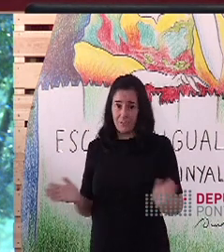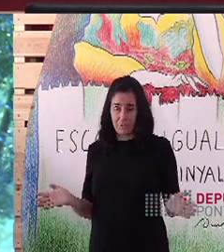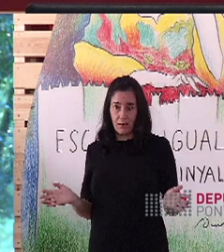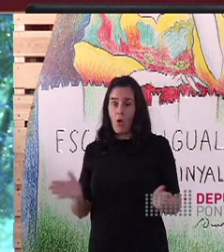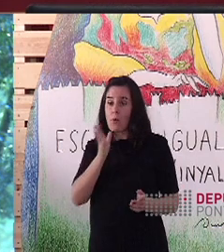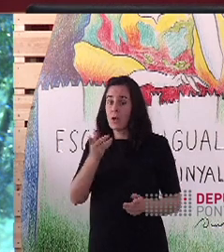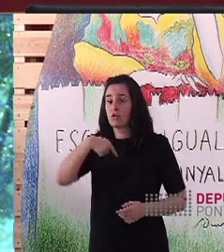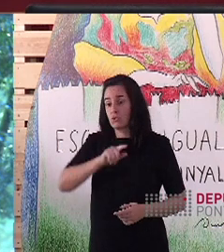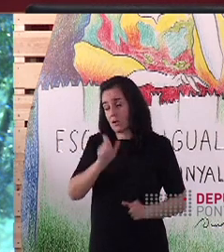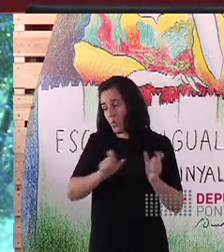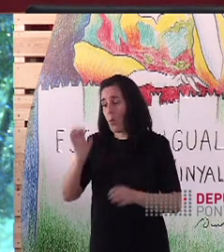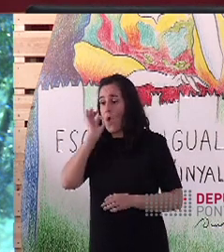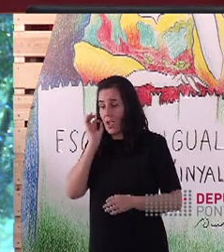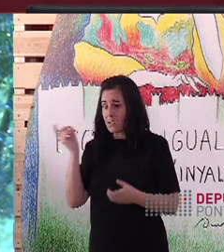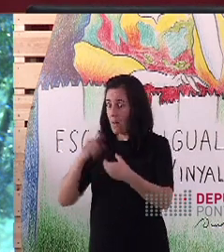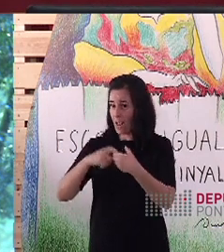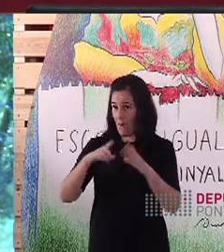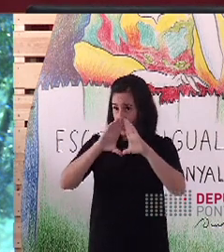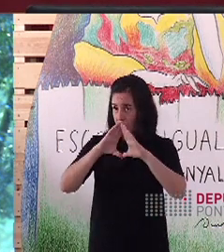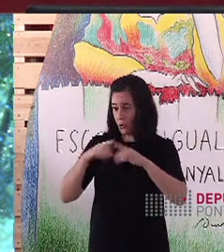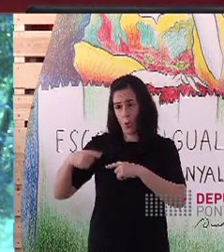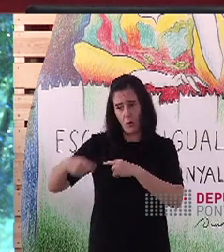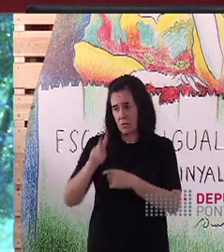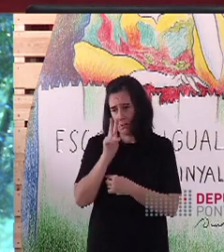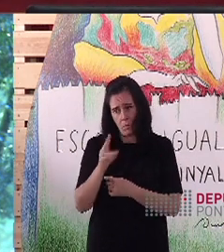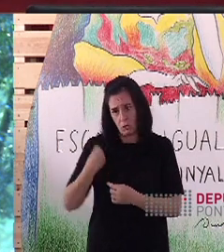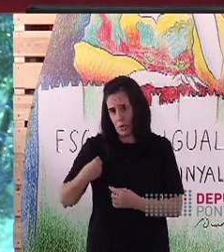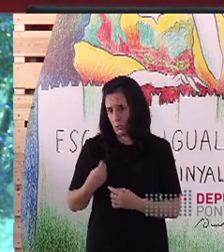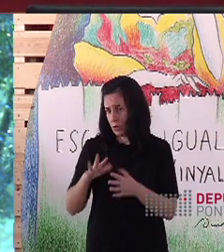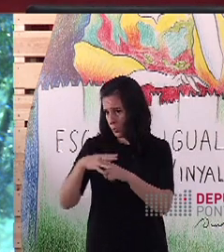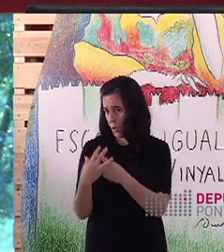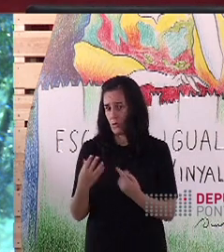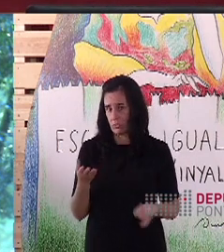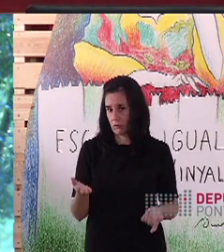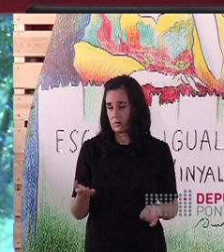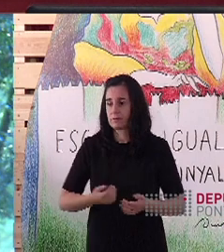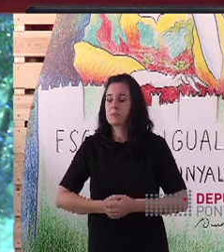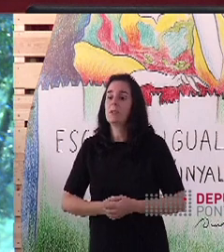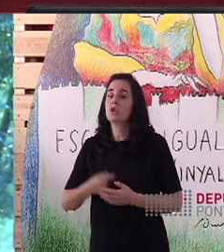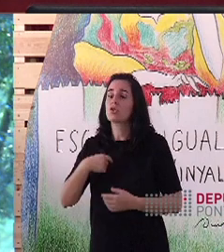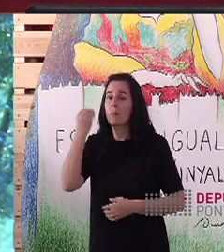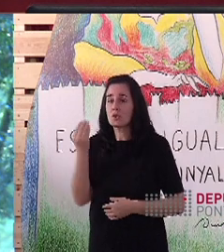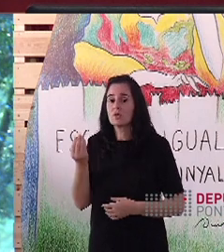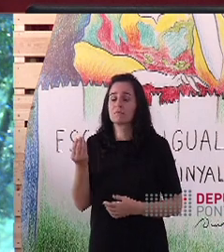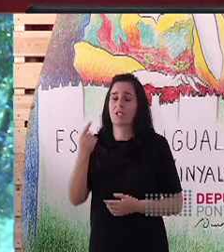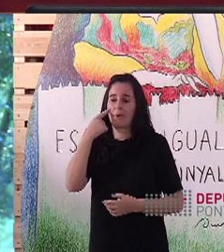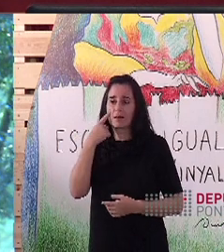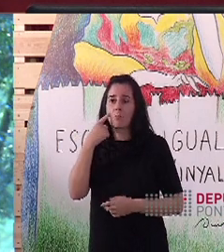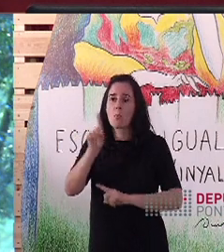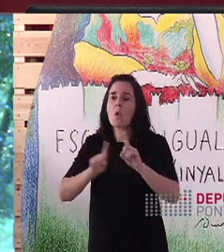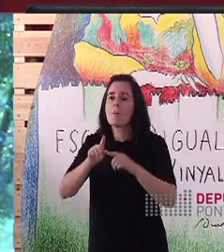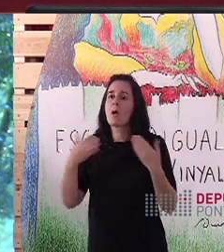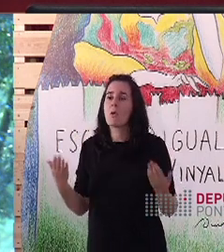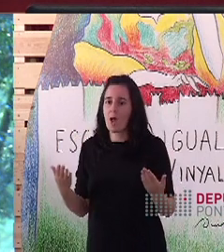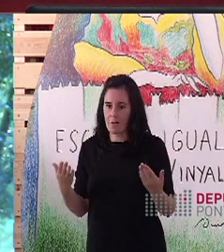en el feminismo lo podemos ver. Yo creo que el emblema de esta lucha es la prostitución. Lo voy a decir de otra